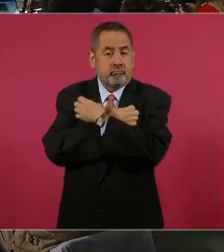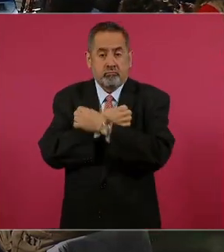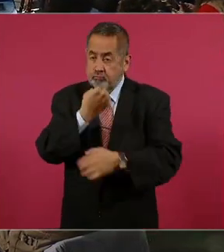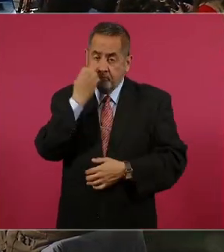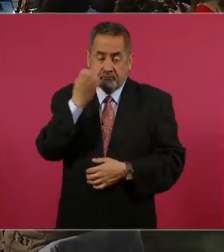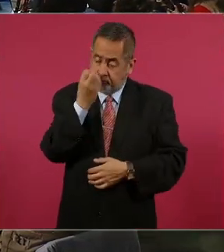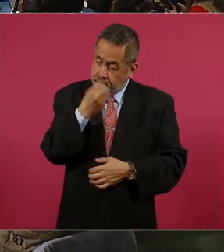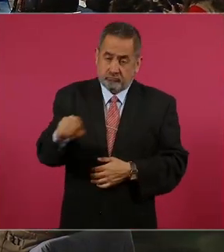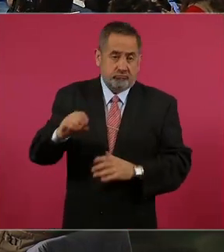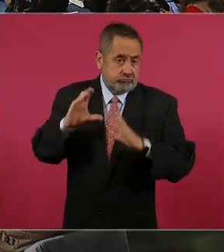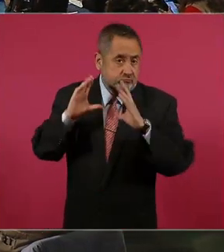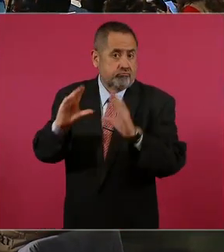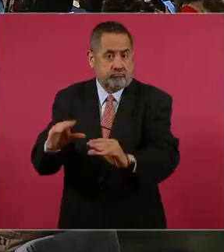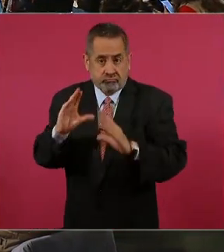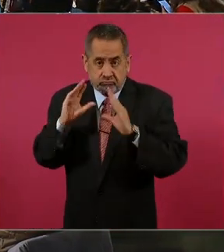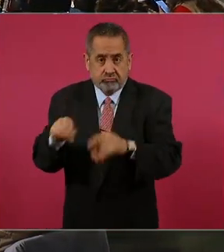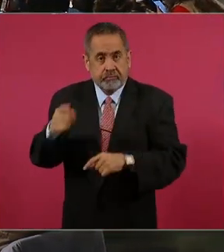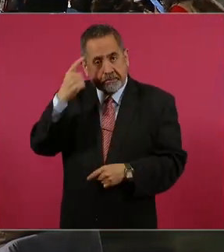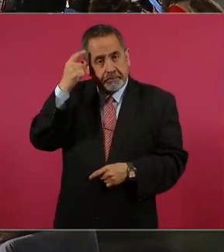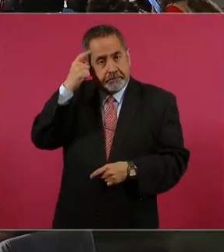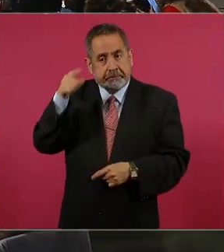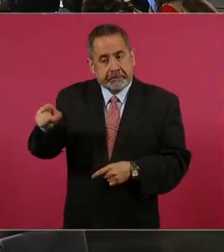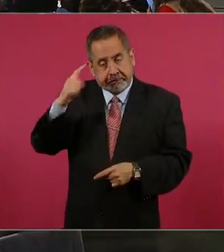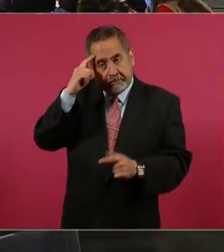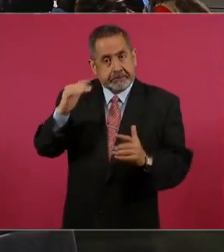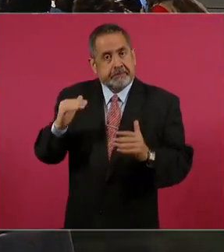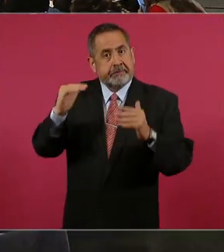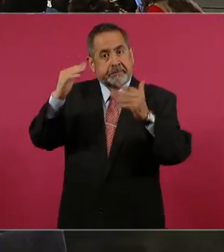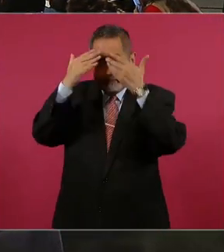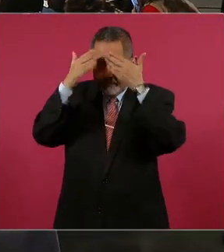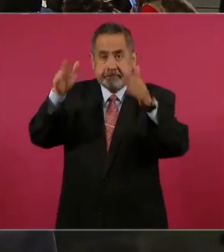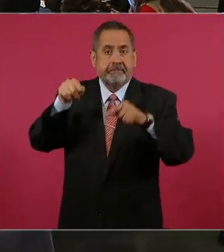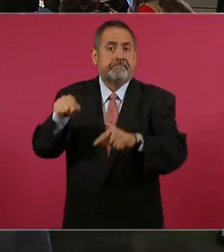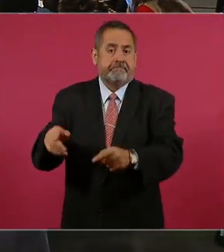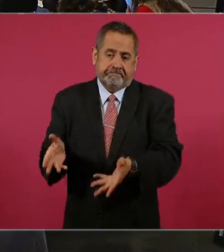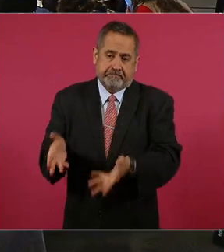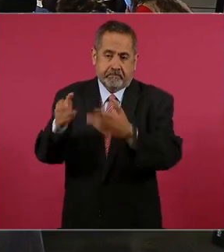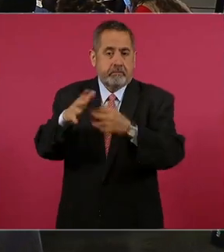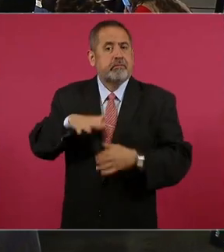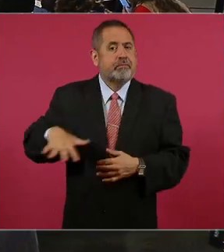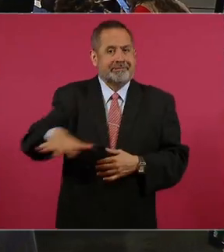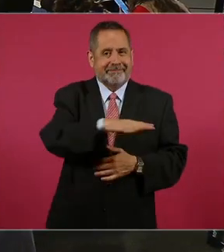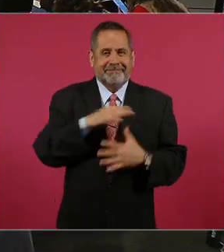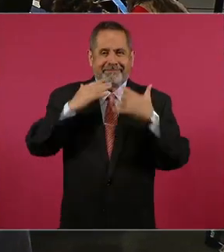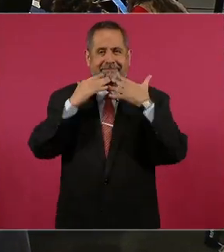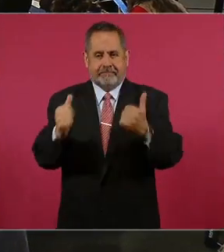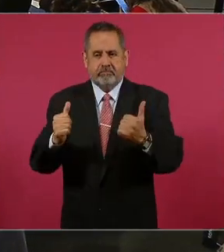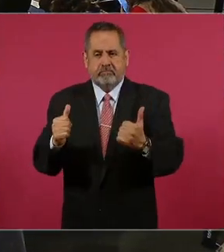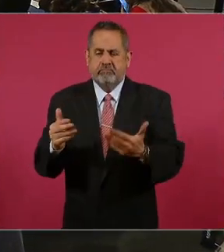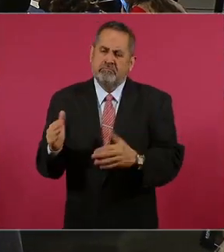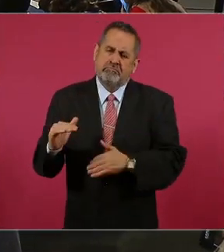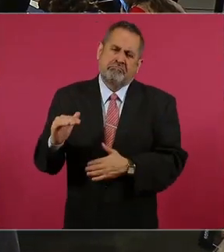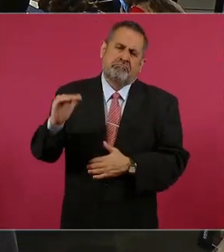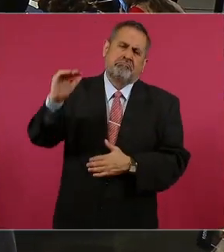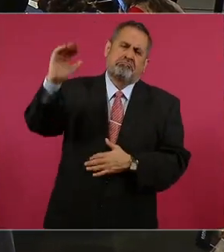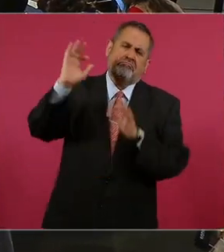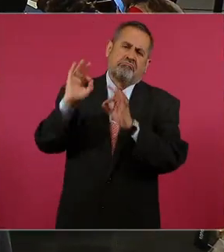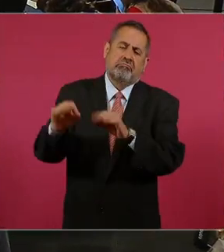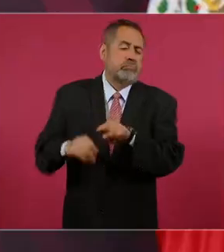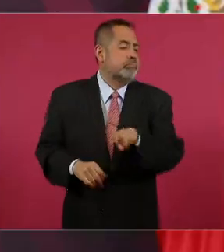que el nivel de vida que gozaba en su hacienda era muy superior